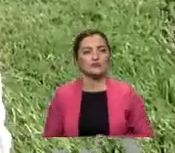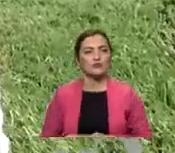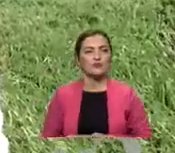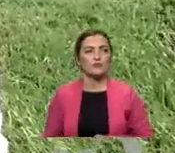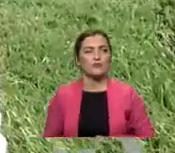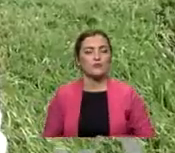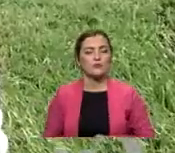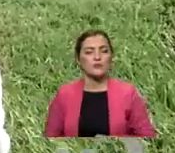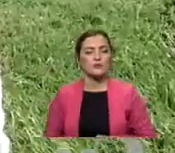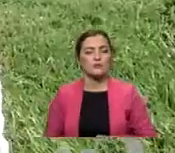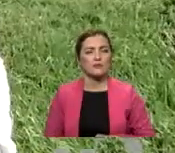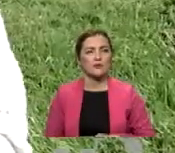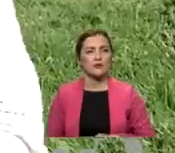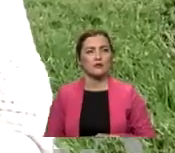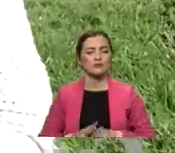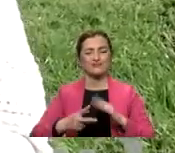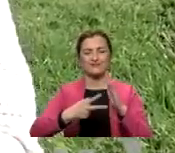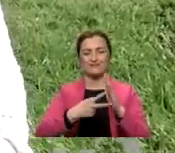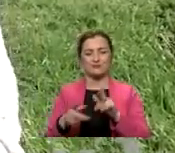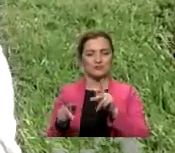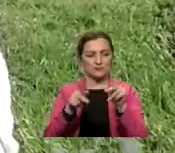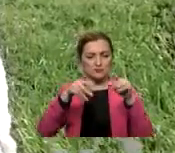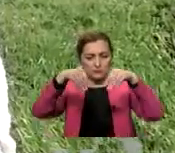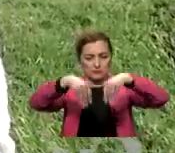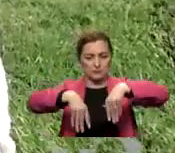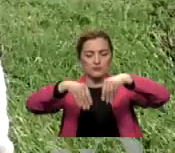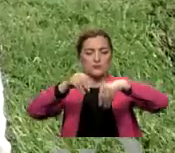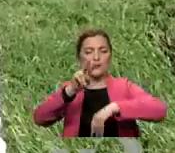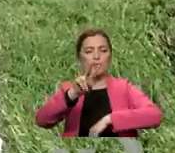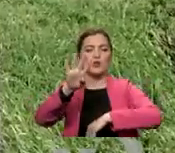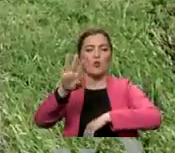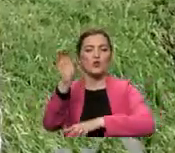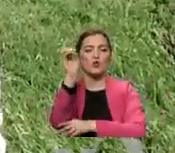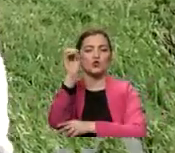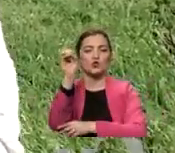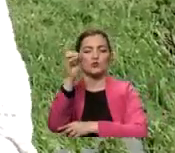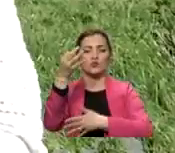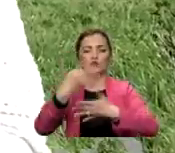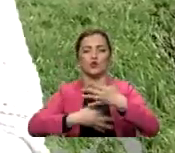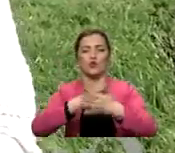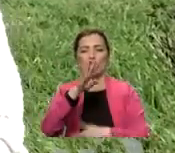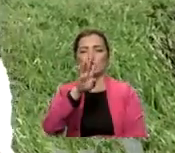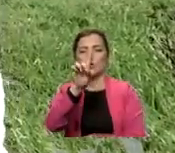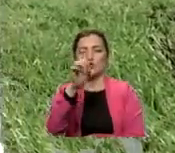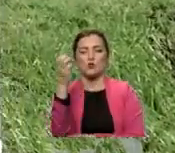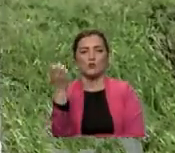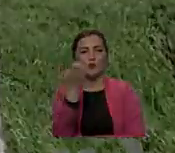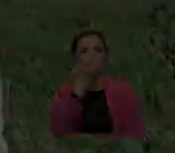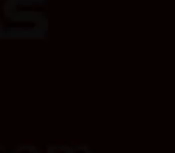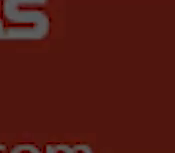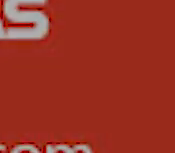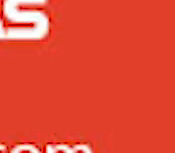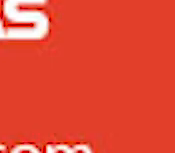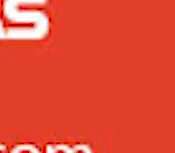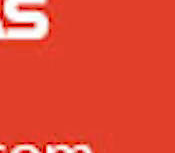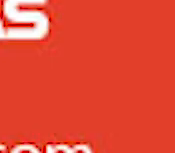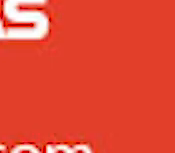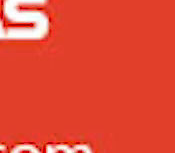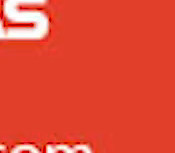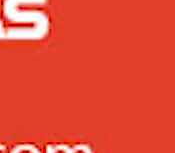Además, le contamos que desde que se activó el plan lluvias, el 24 de octubre se han registrado 41 emergencias por lluvias.